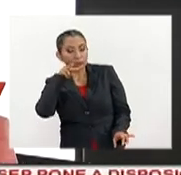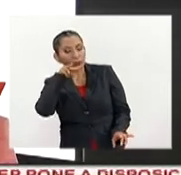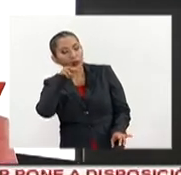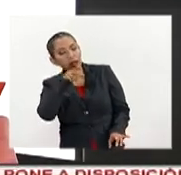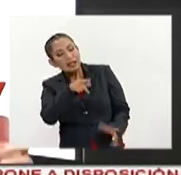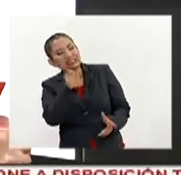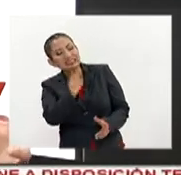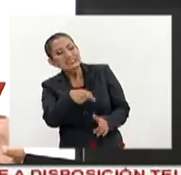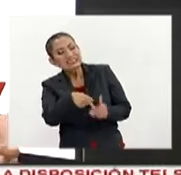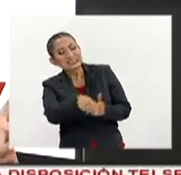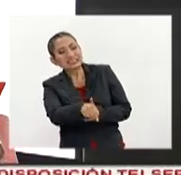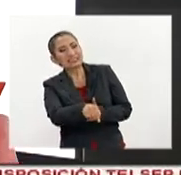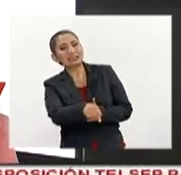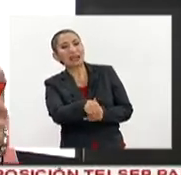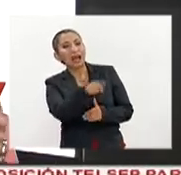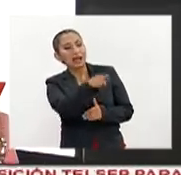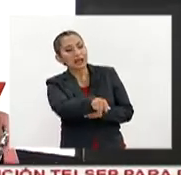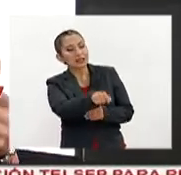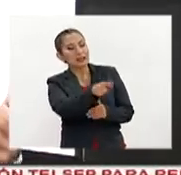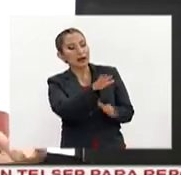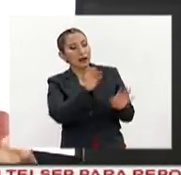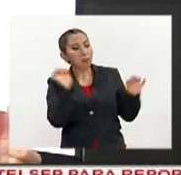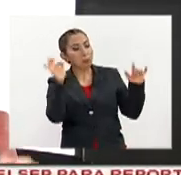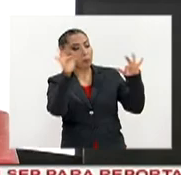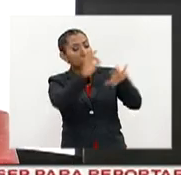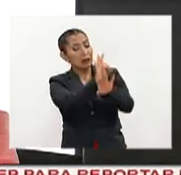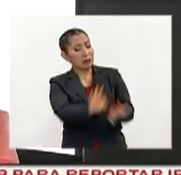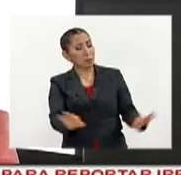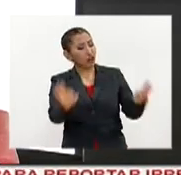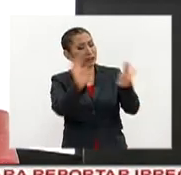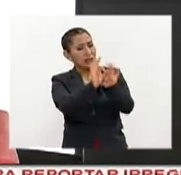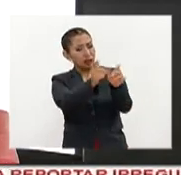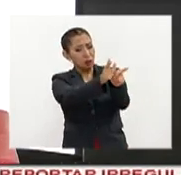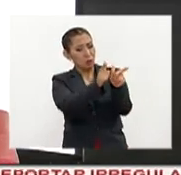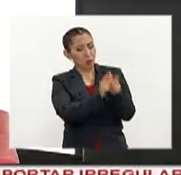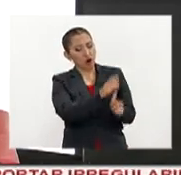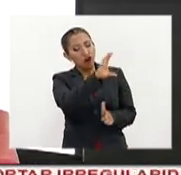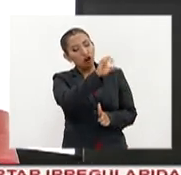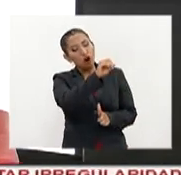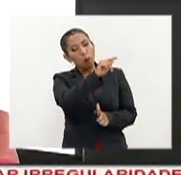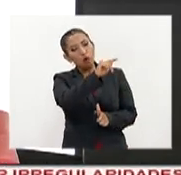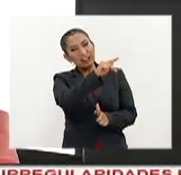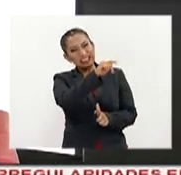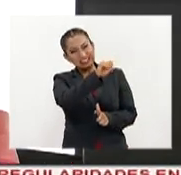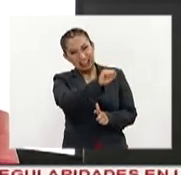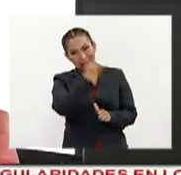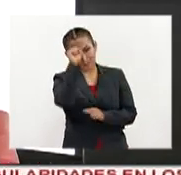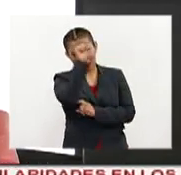trata de el cónclave más importante del Partido Comunista de China.